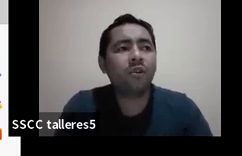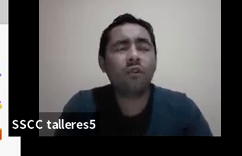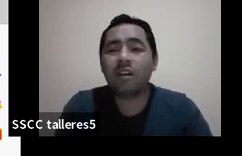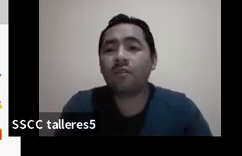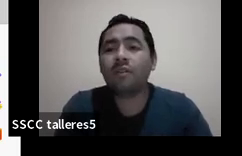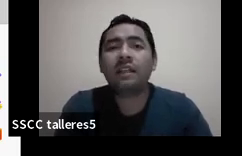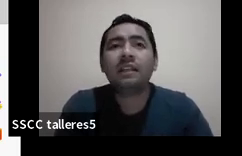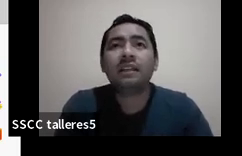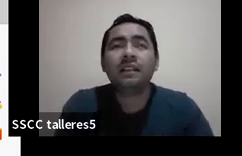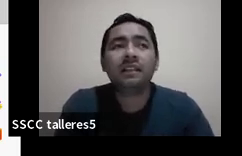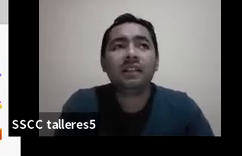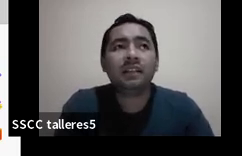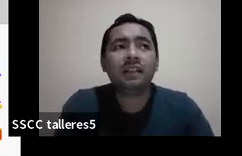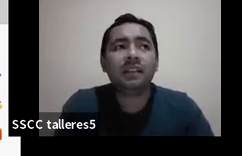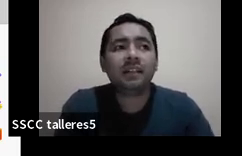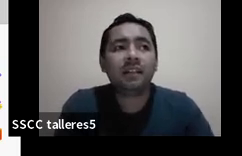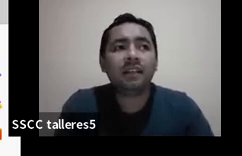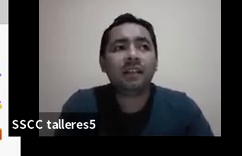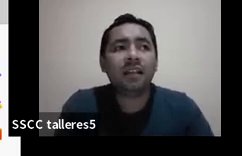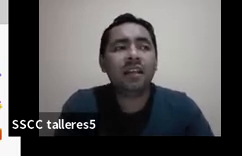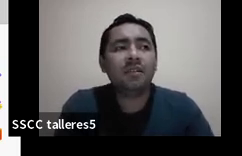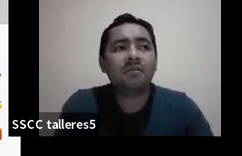Hawkeye, Ojo de Halcón.